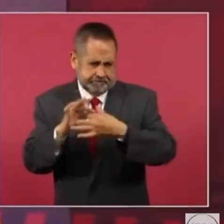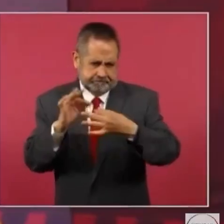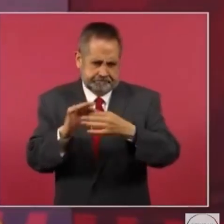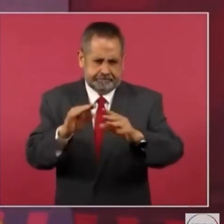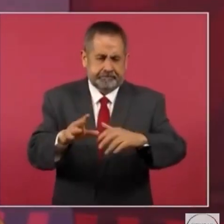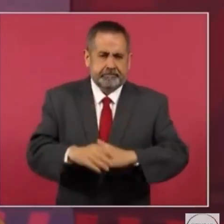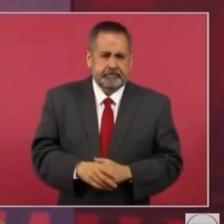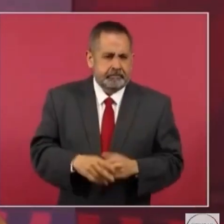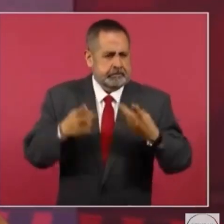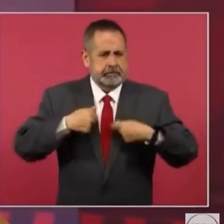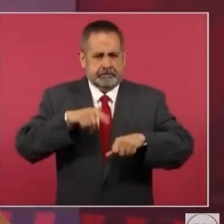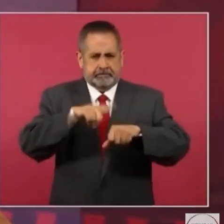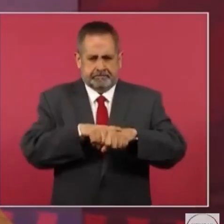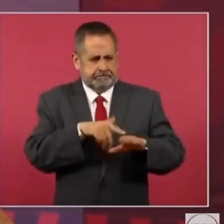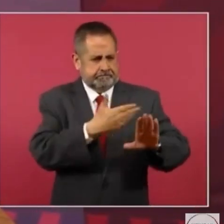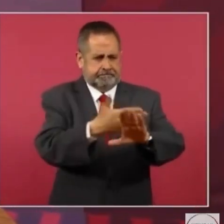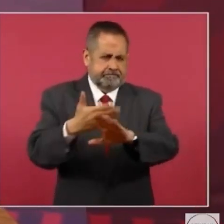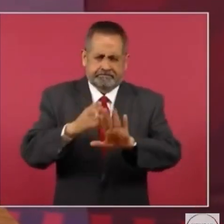no es nada personal,